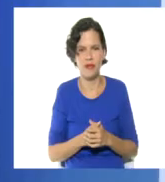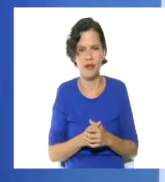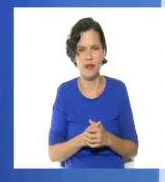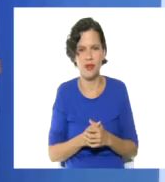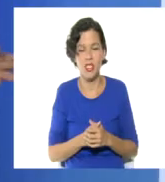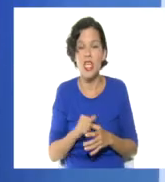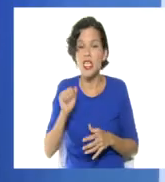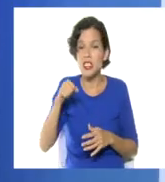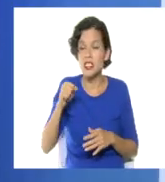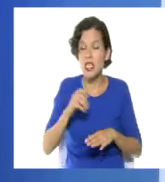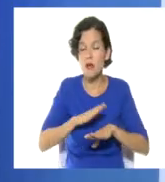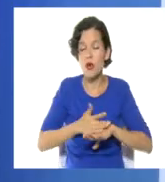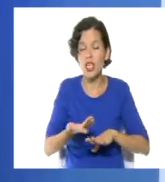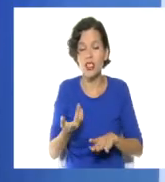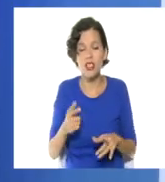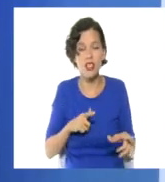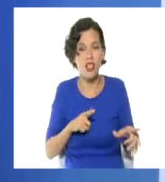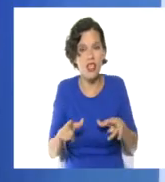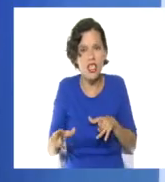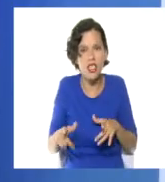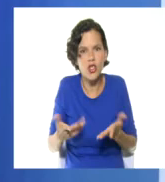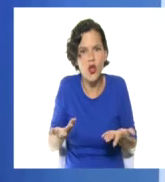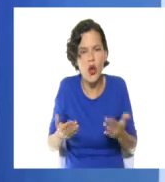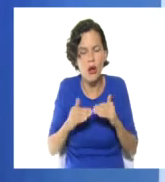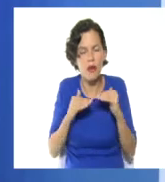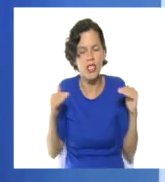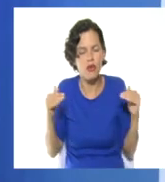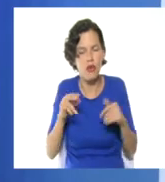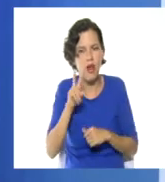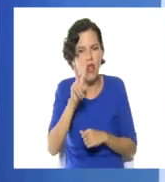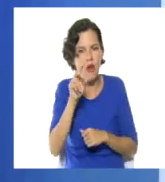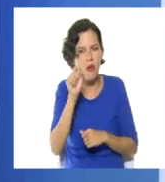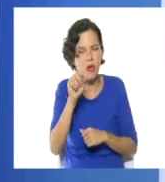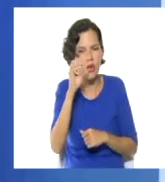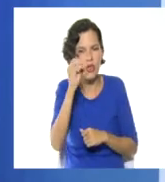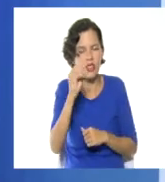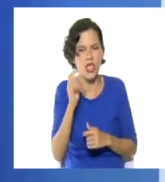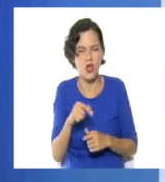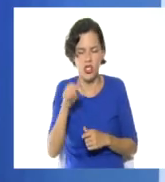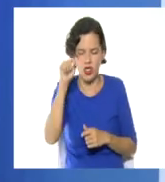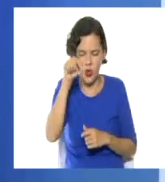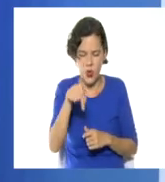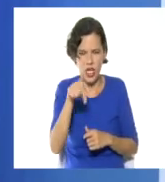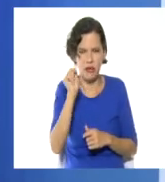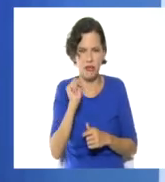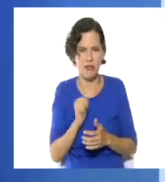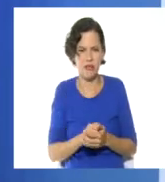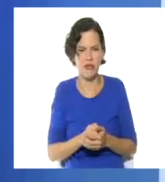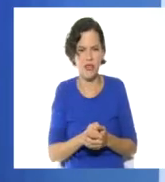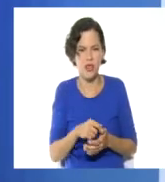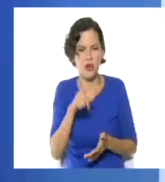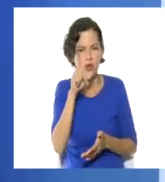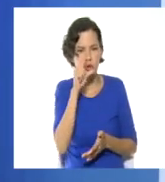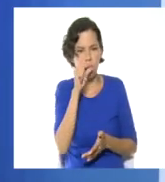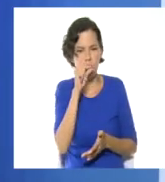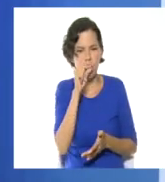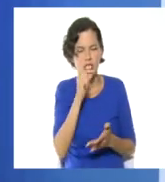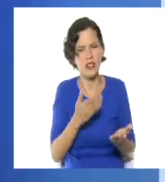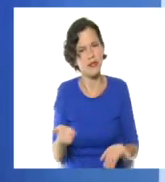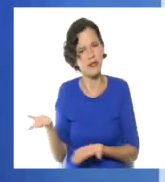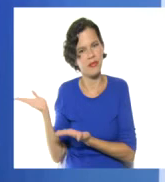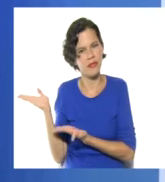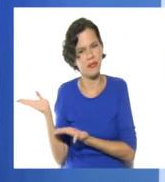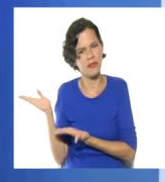Claro que sí, porque tienen a total disposición nuestra plataforma 2.0 con tan solo un clic. Por Twitter pueden seguirnos como Vive